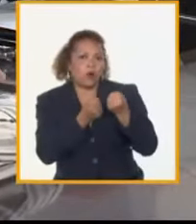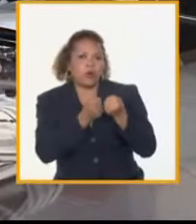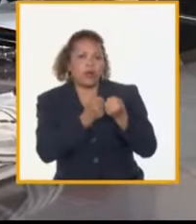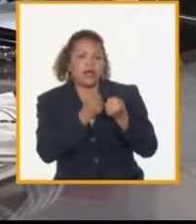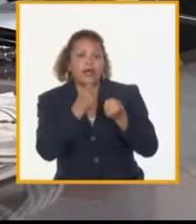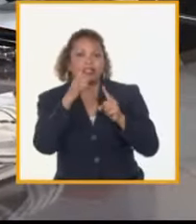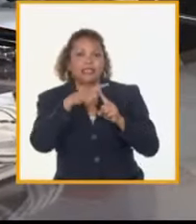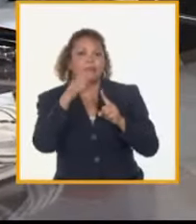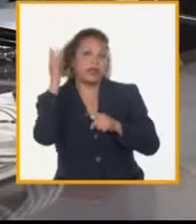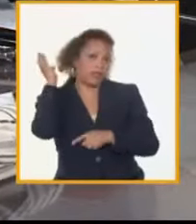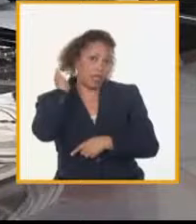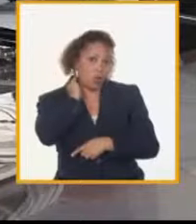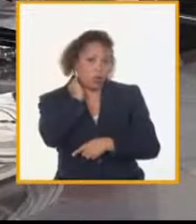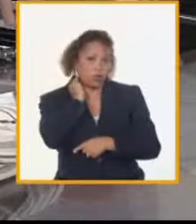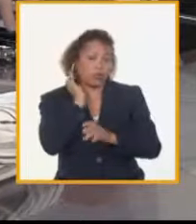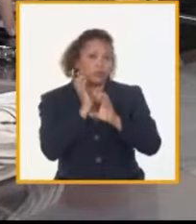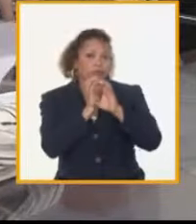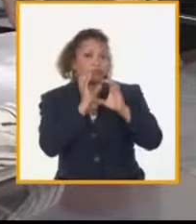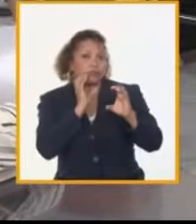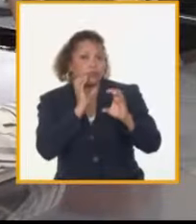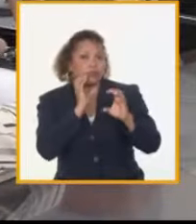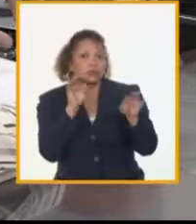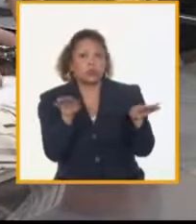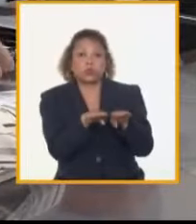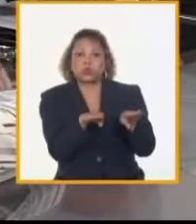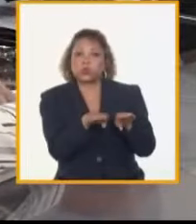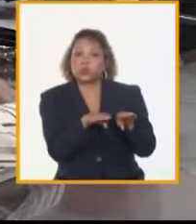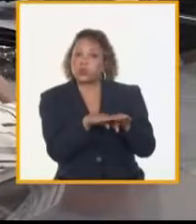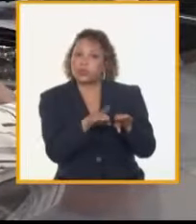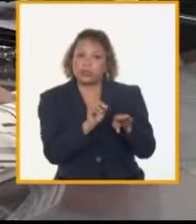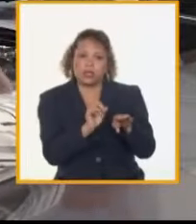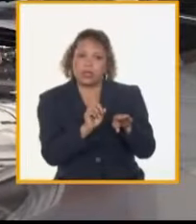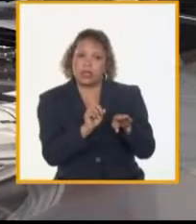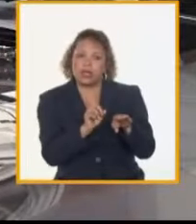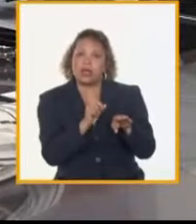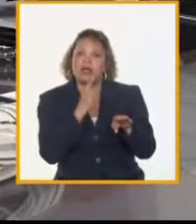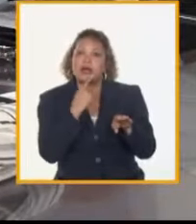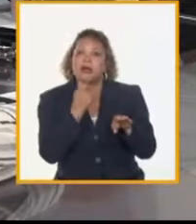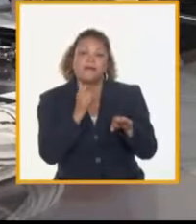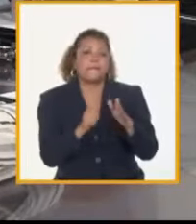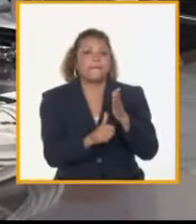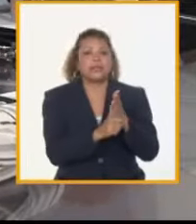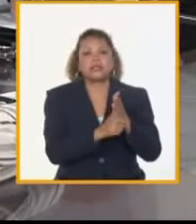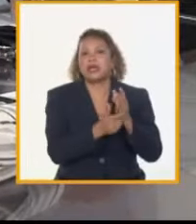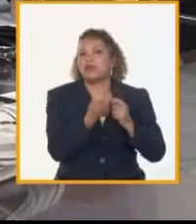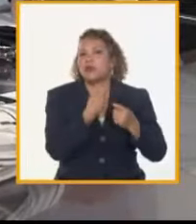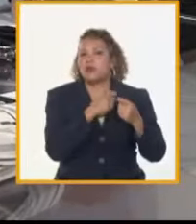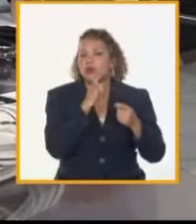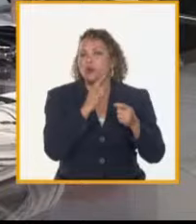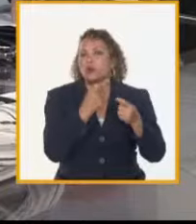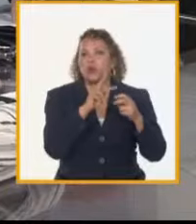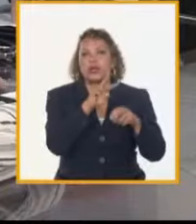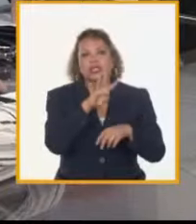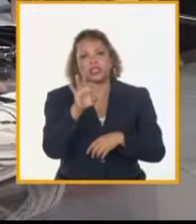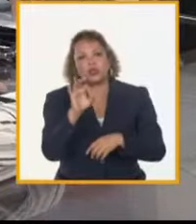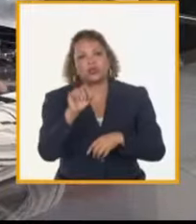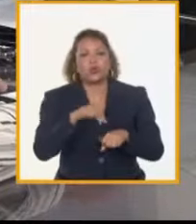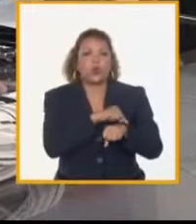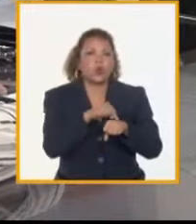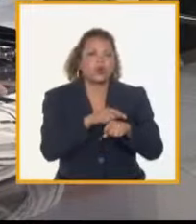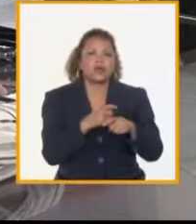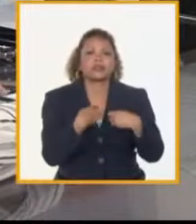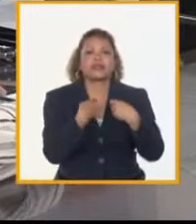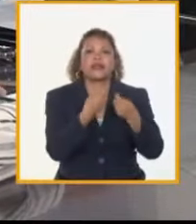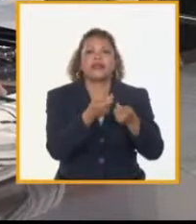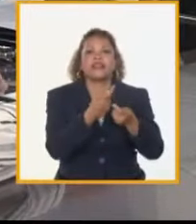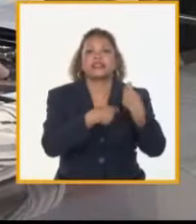de ómnibus nacionales, supuestamente vacía, como decía esta persona, porque los pasajes no se reintegraron 48 horas antes,